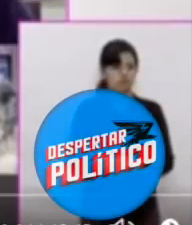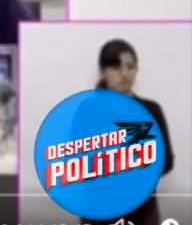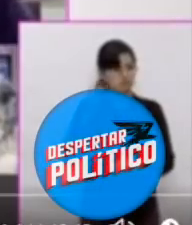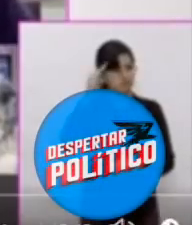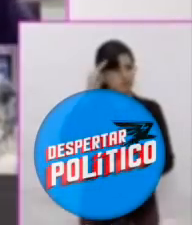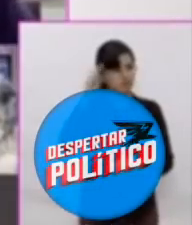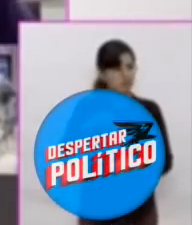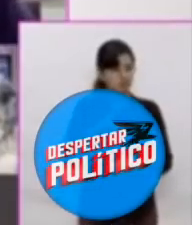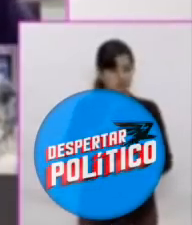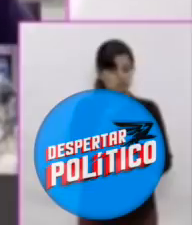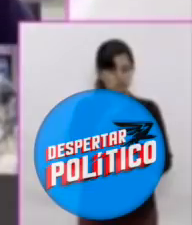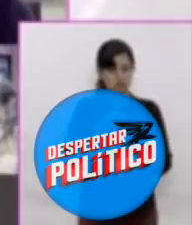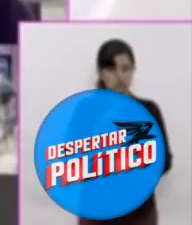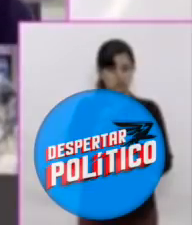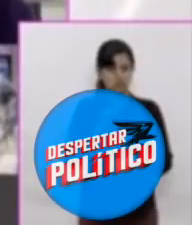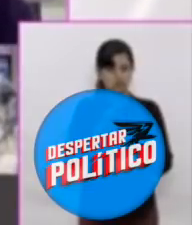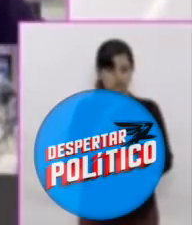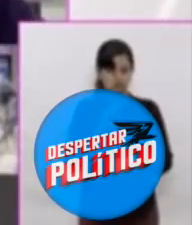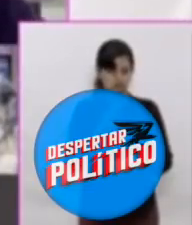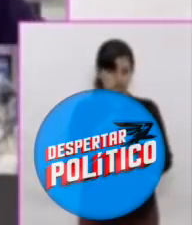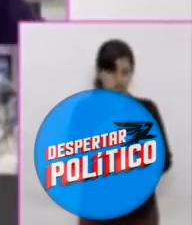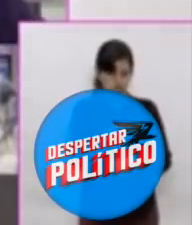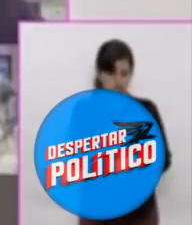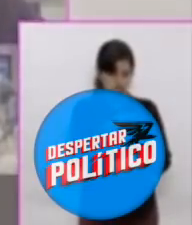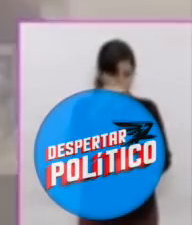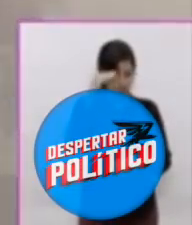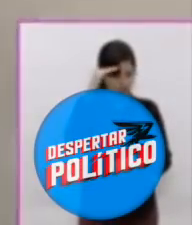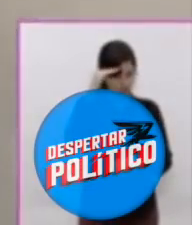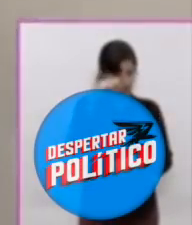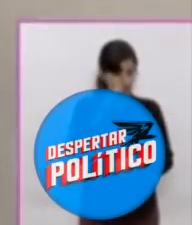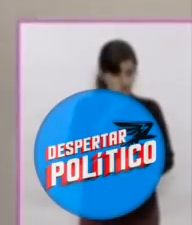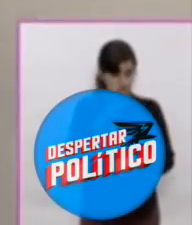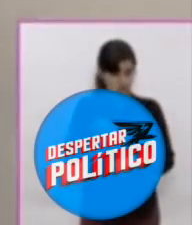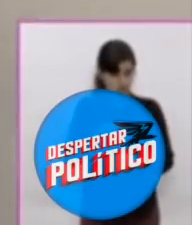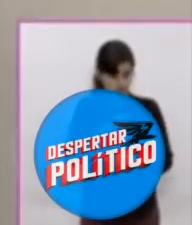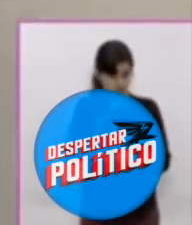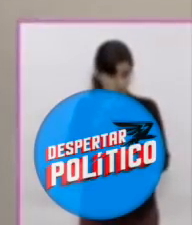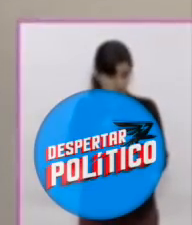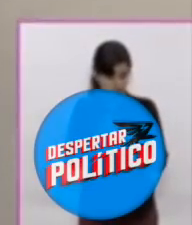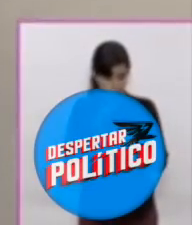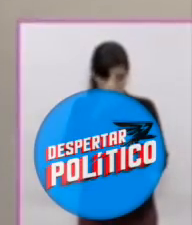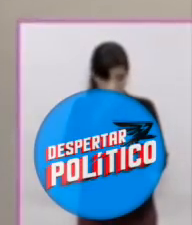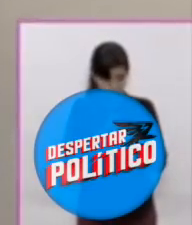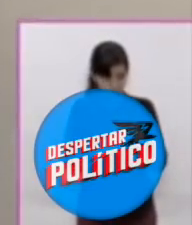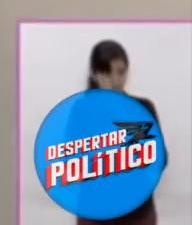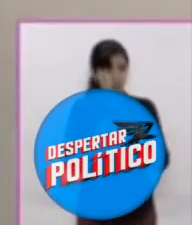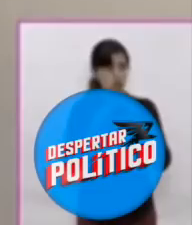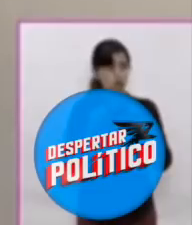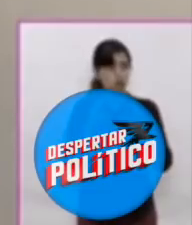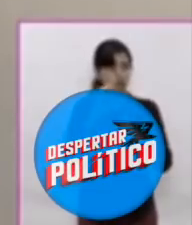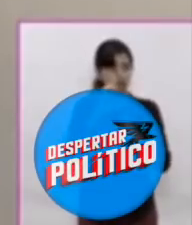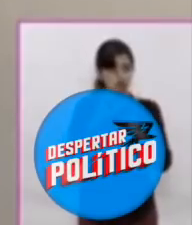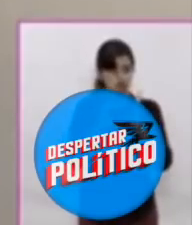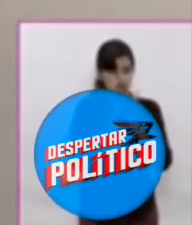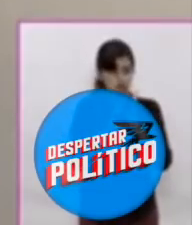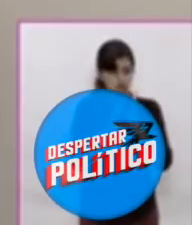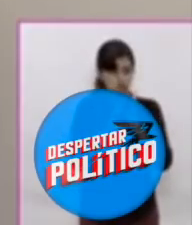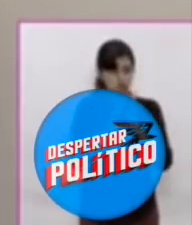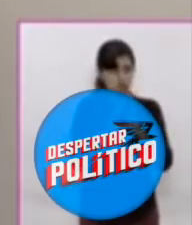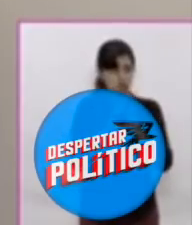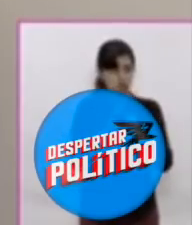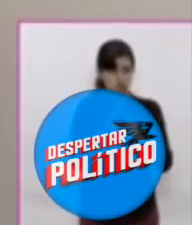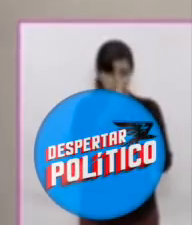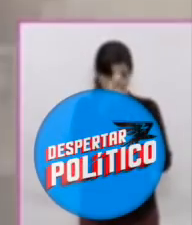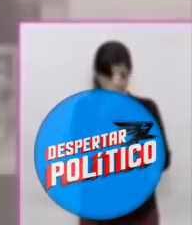si usted considera que se violó la ley o la constitución por su recorte